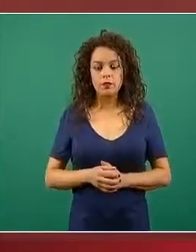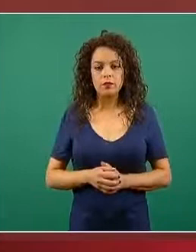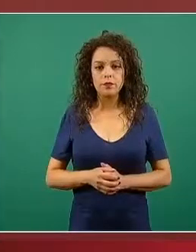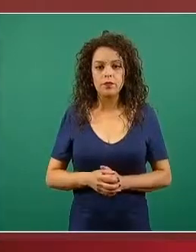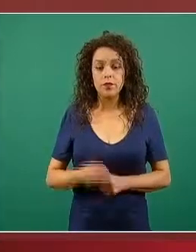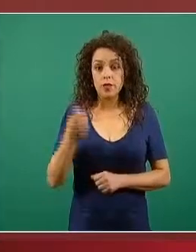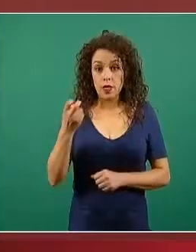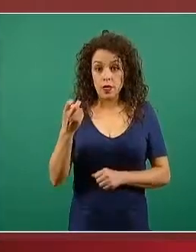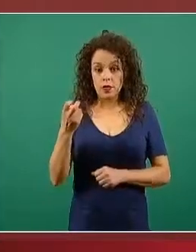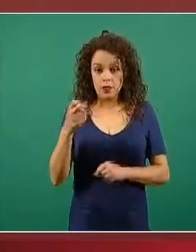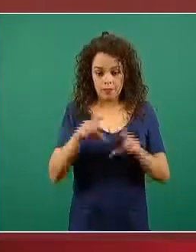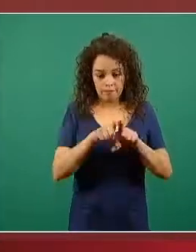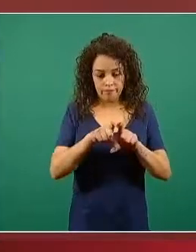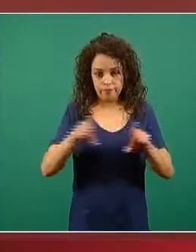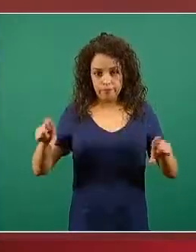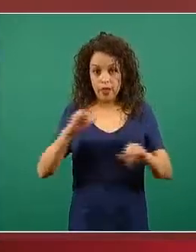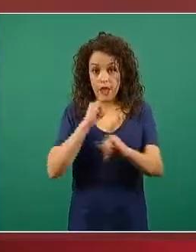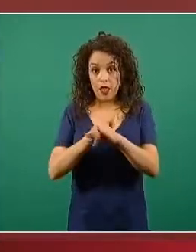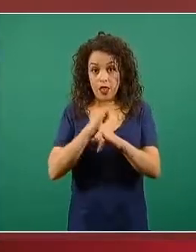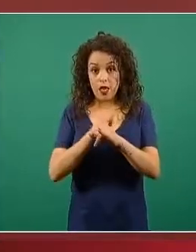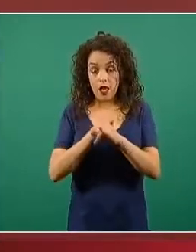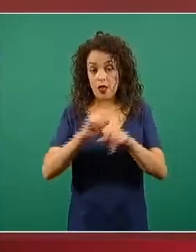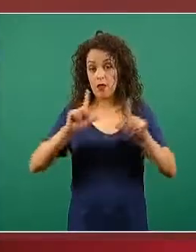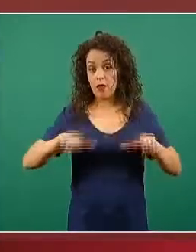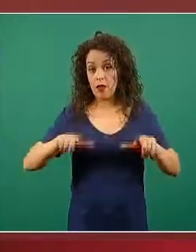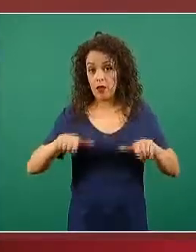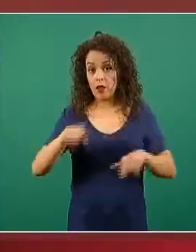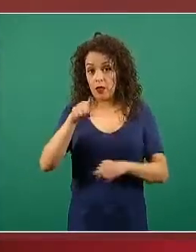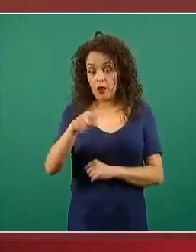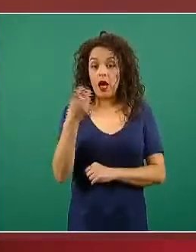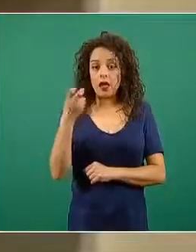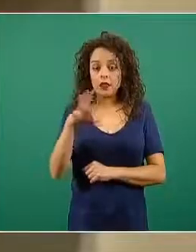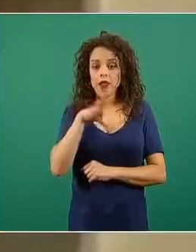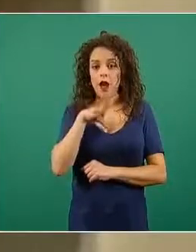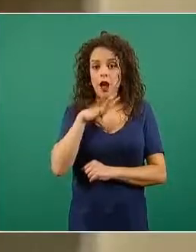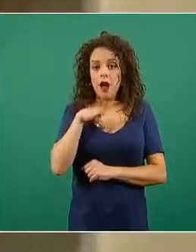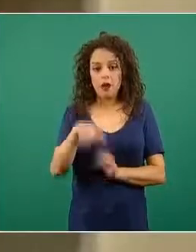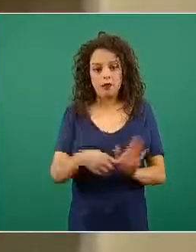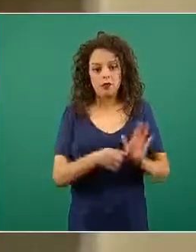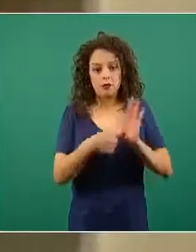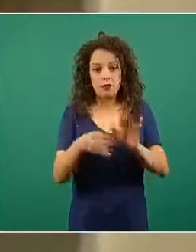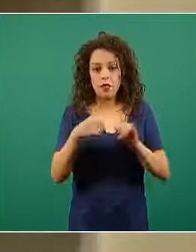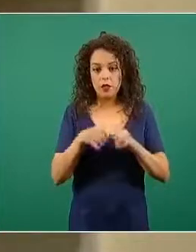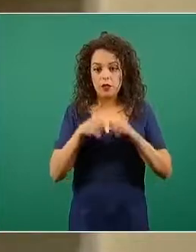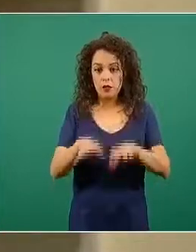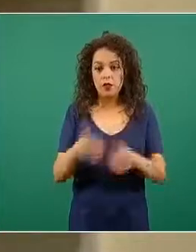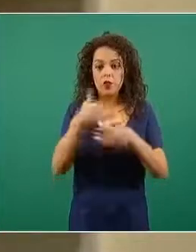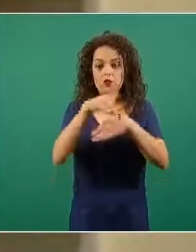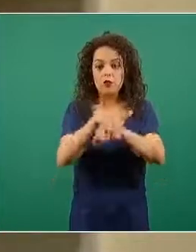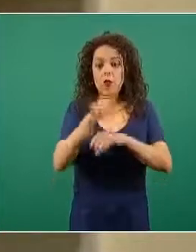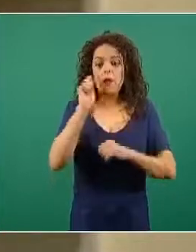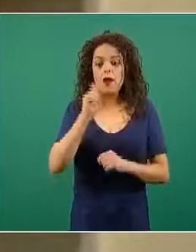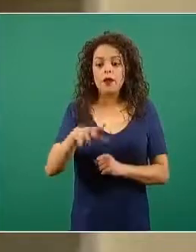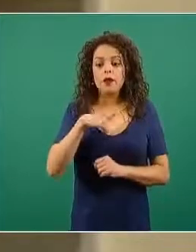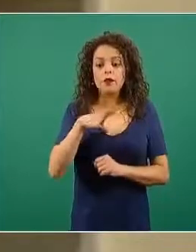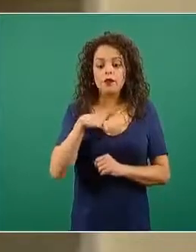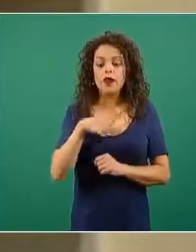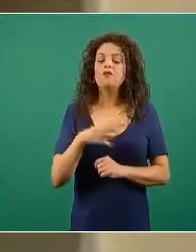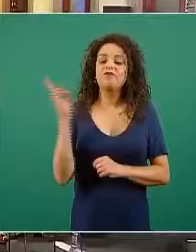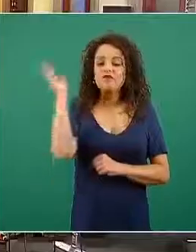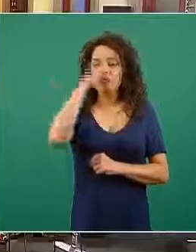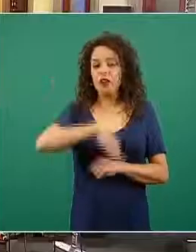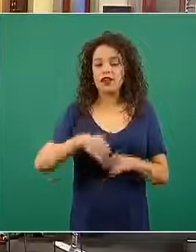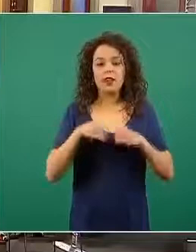Infodemia.mx. Esta es la dirección de internet en donde se presenta estos informes sobre el estado que guarda la